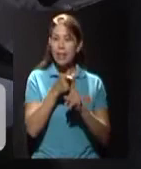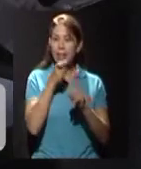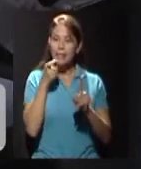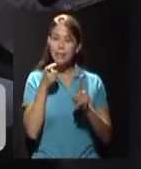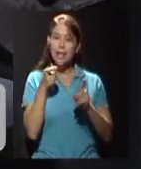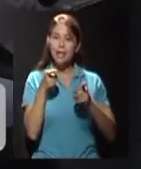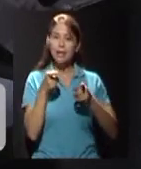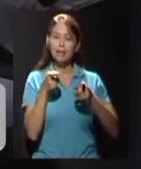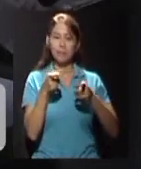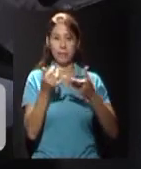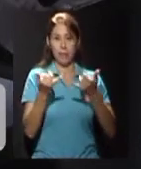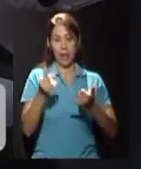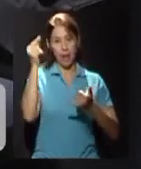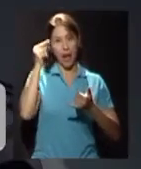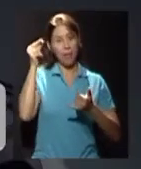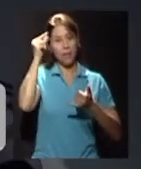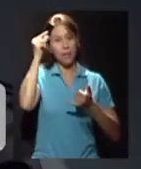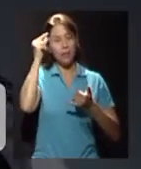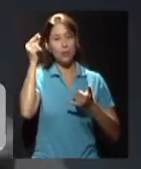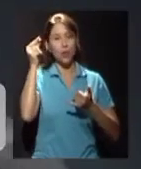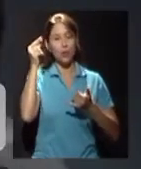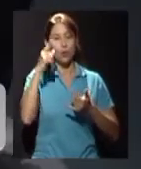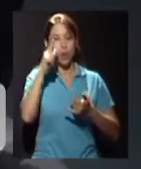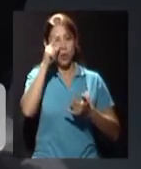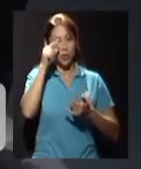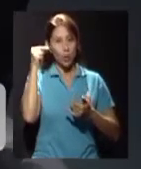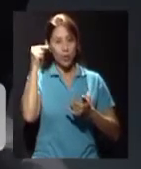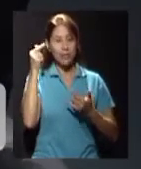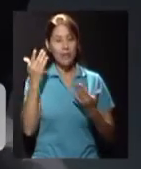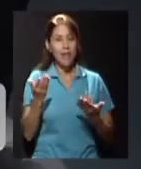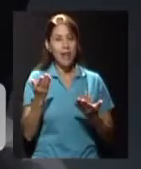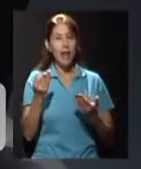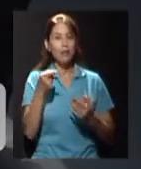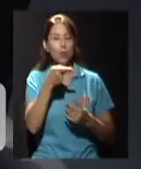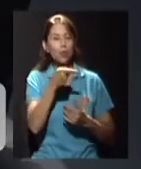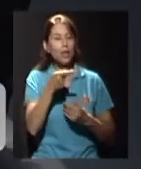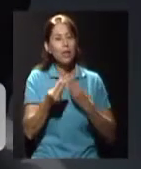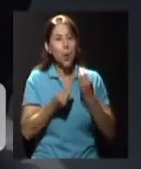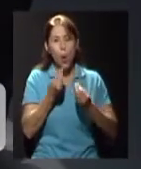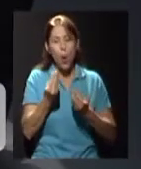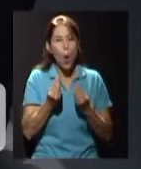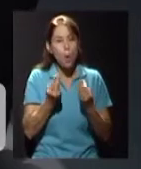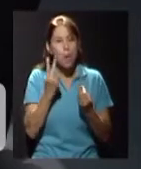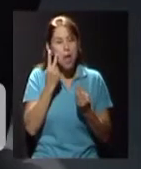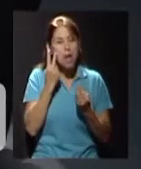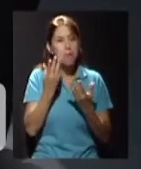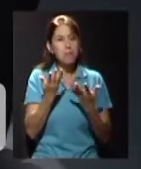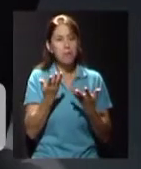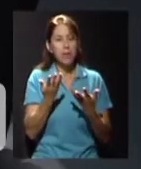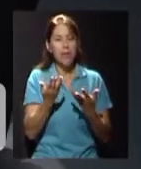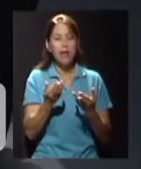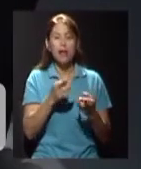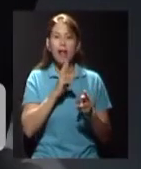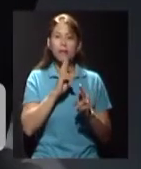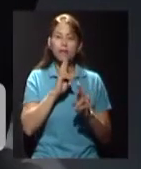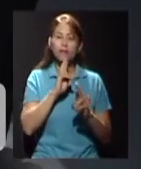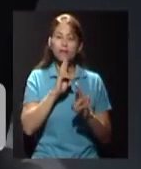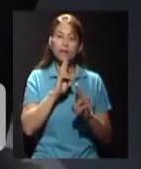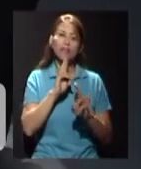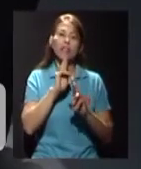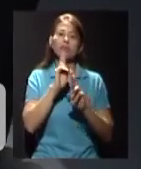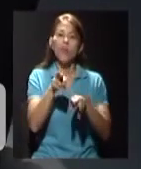solís rivera de la y las respuestas a la problemática